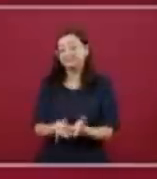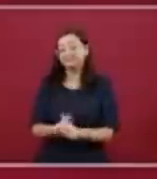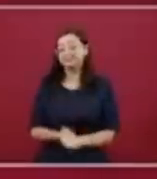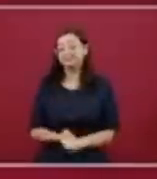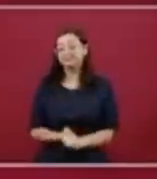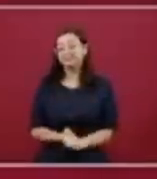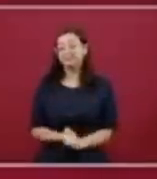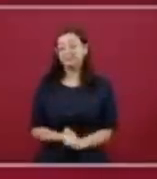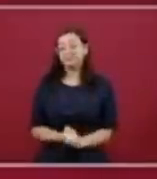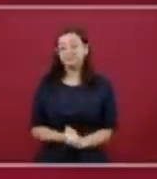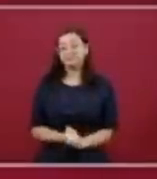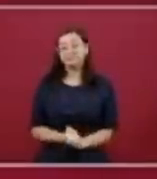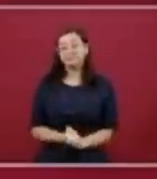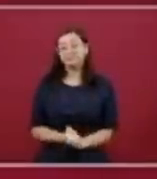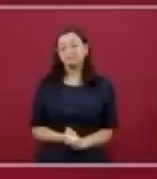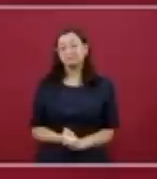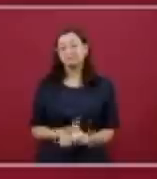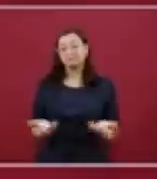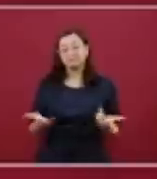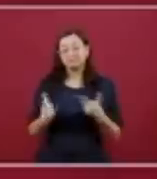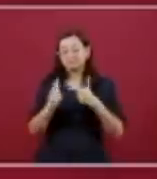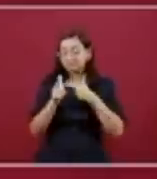en la medida de lo posible,